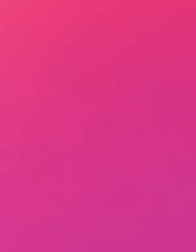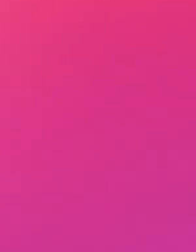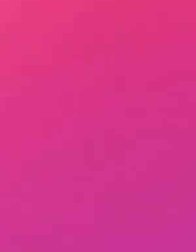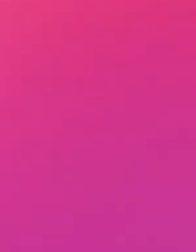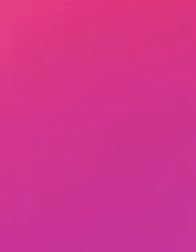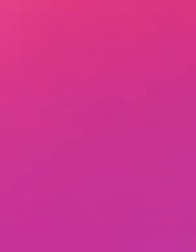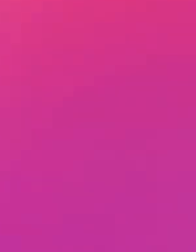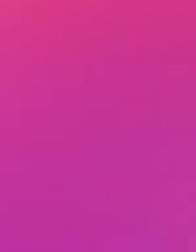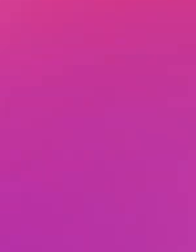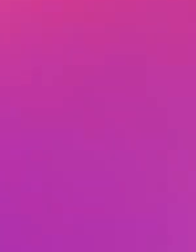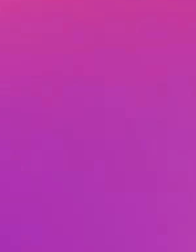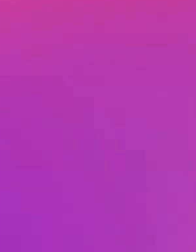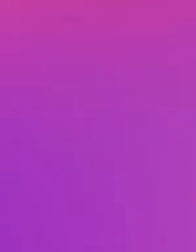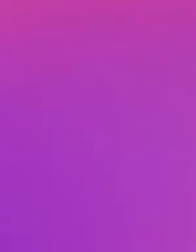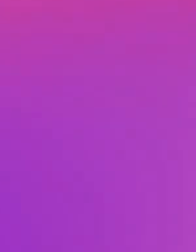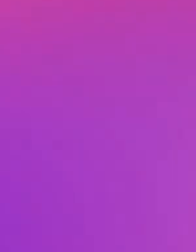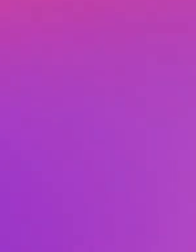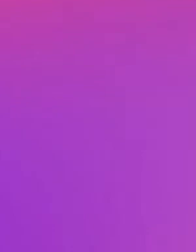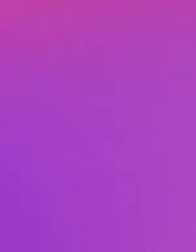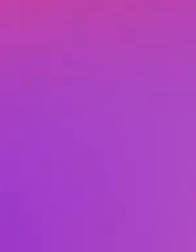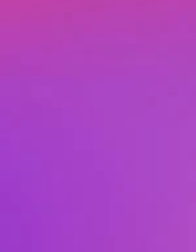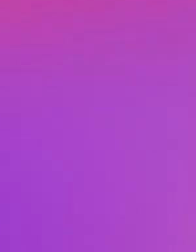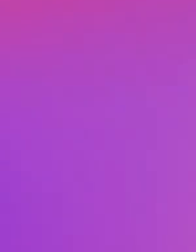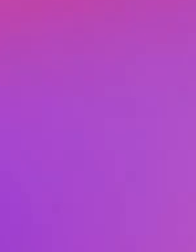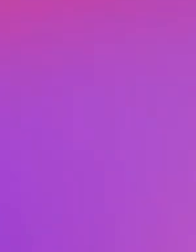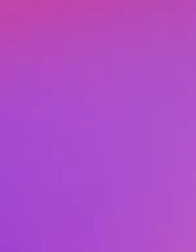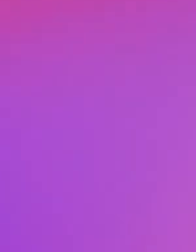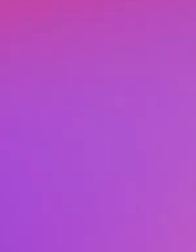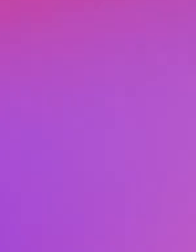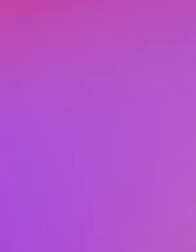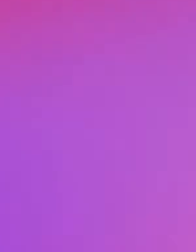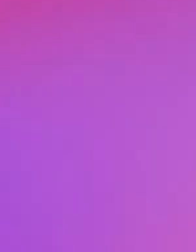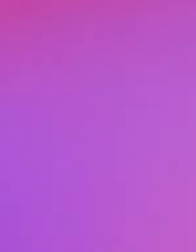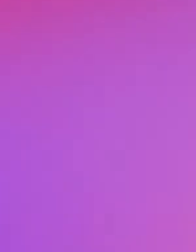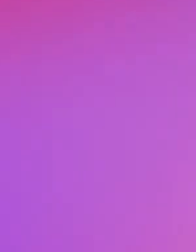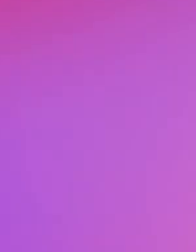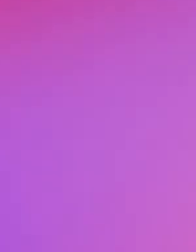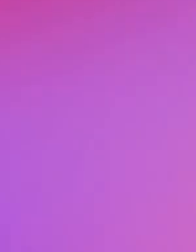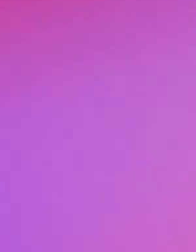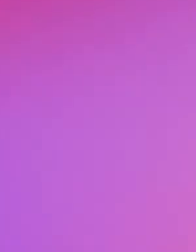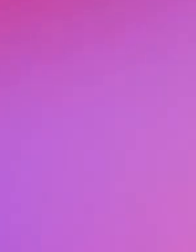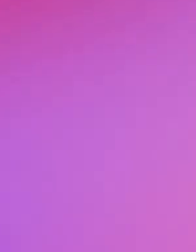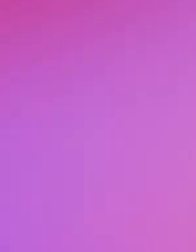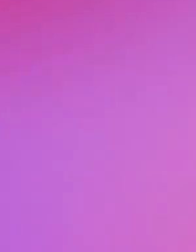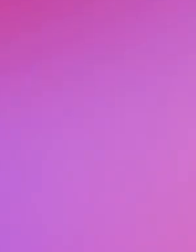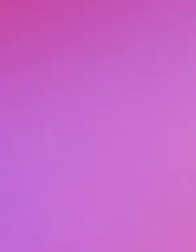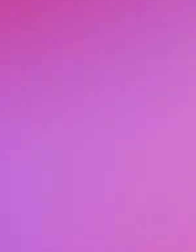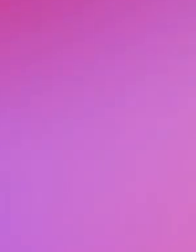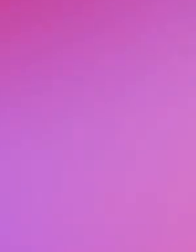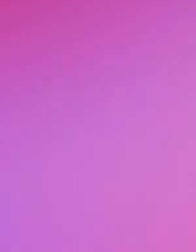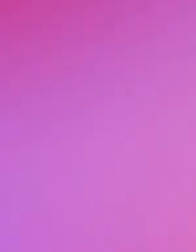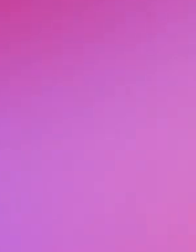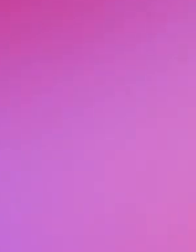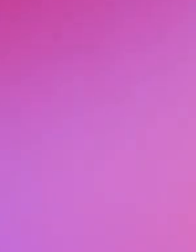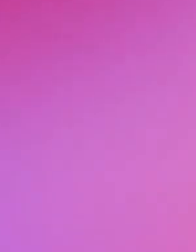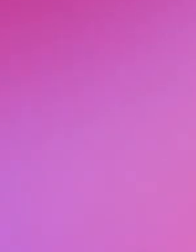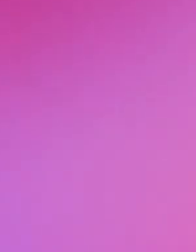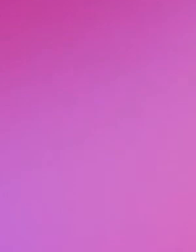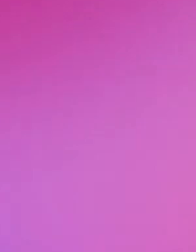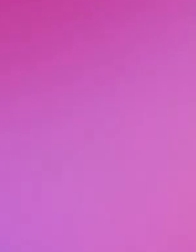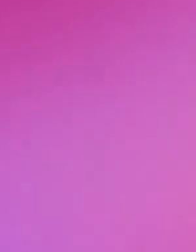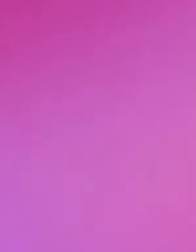También te invitamos a que consultes la plataforma nuevaescuelamexicana.cep.gob.mx.